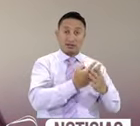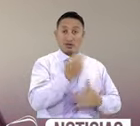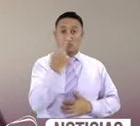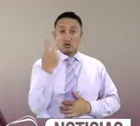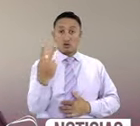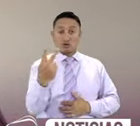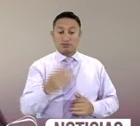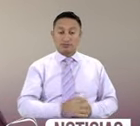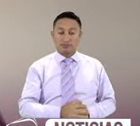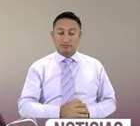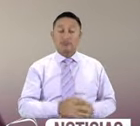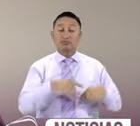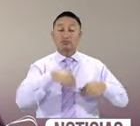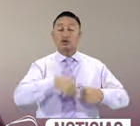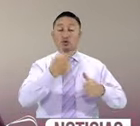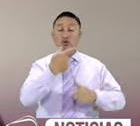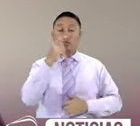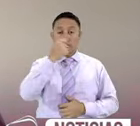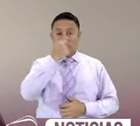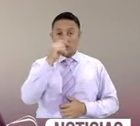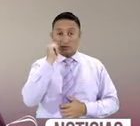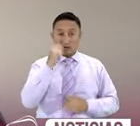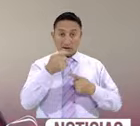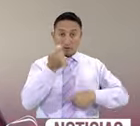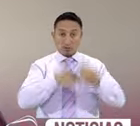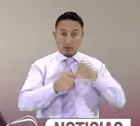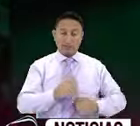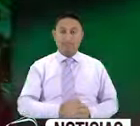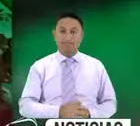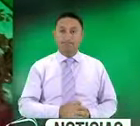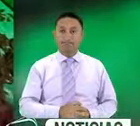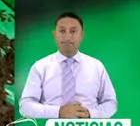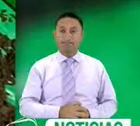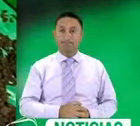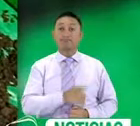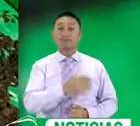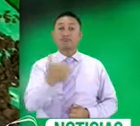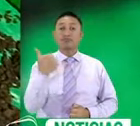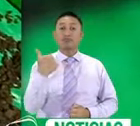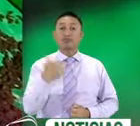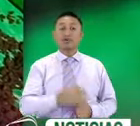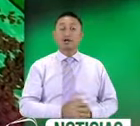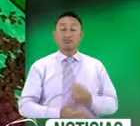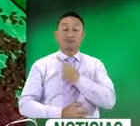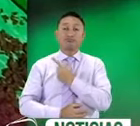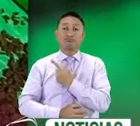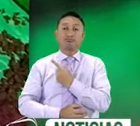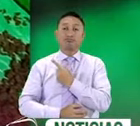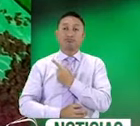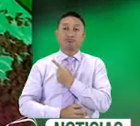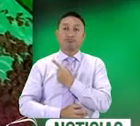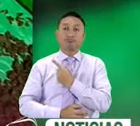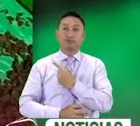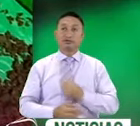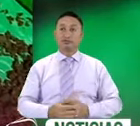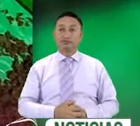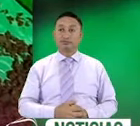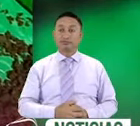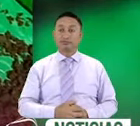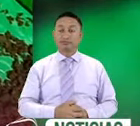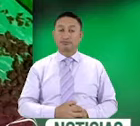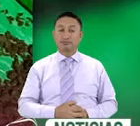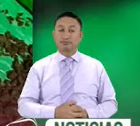de sustancias sujetas a fiscalización. En su poder guardaba una mini UCI, cargador con 30 municiones.